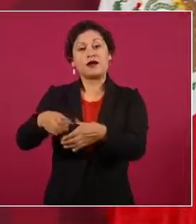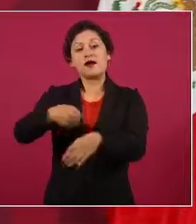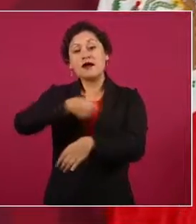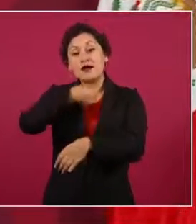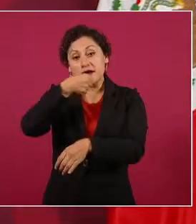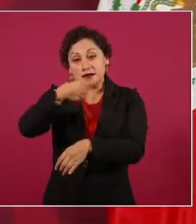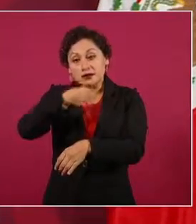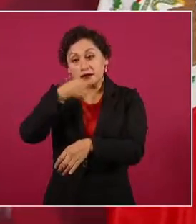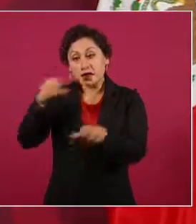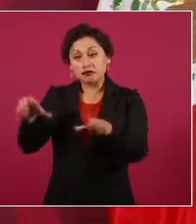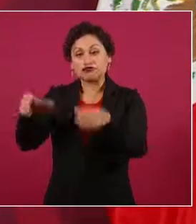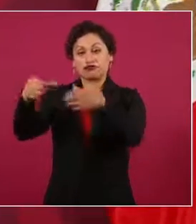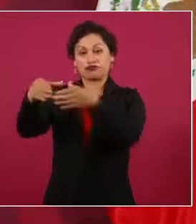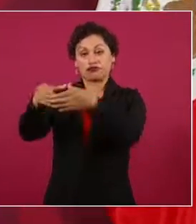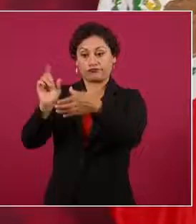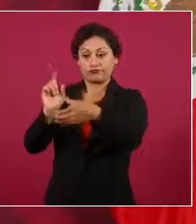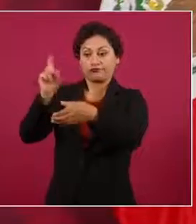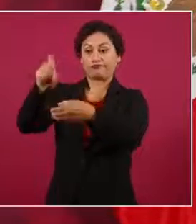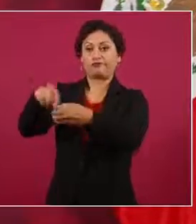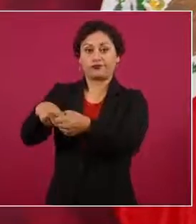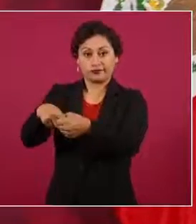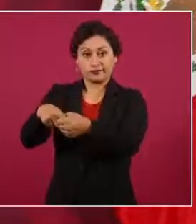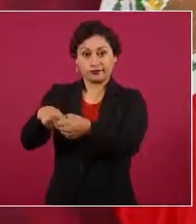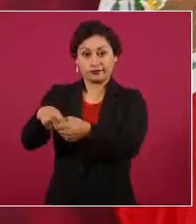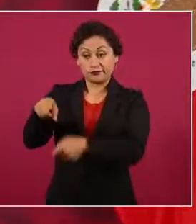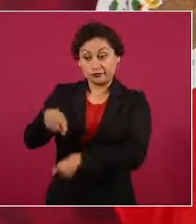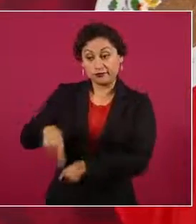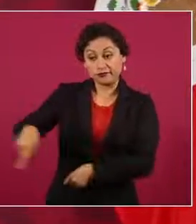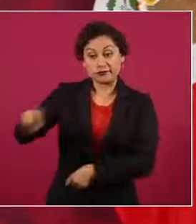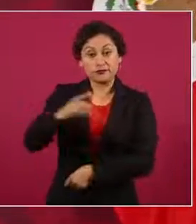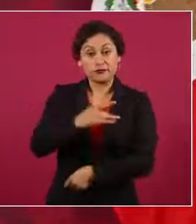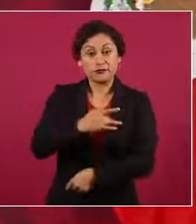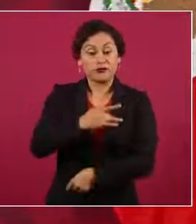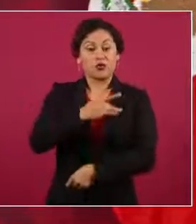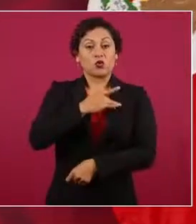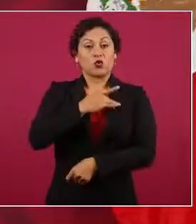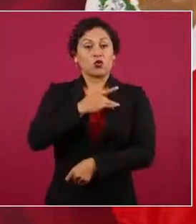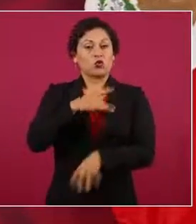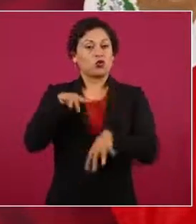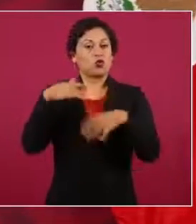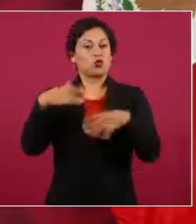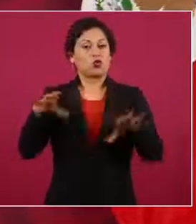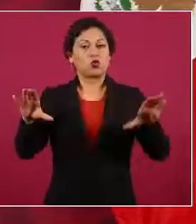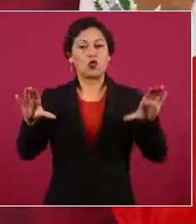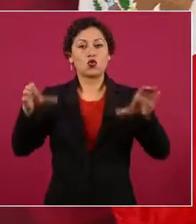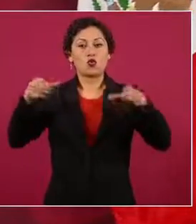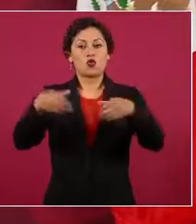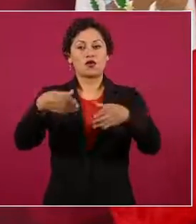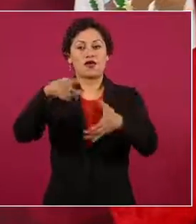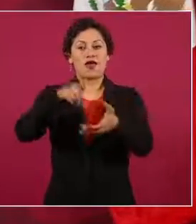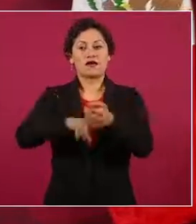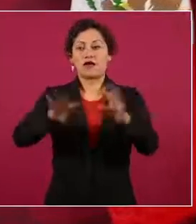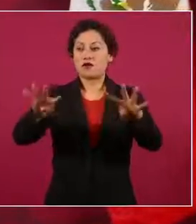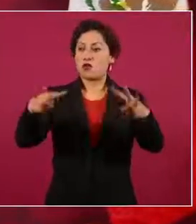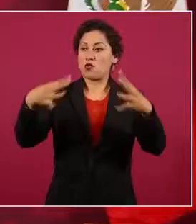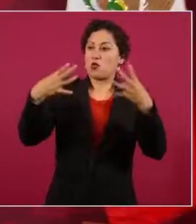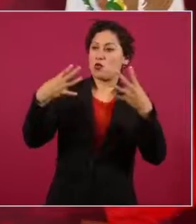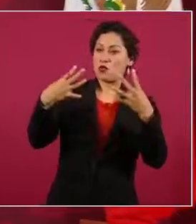y eso les genera un reconocimiento en su comunidad, es una